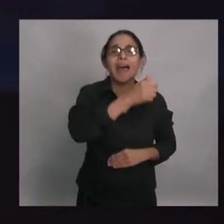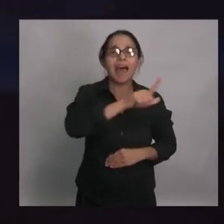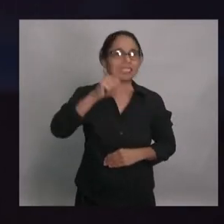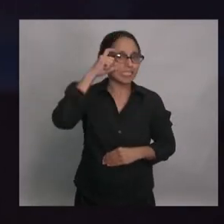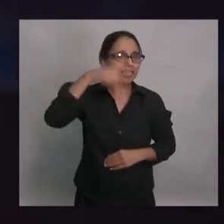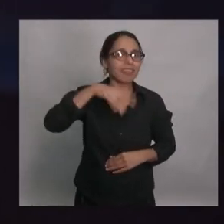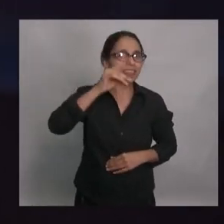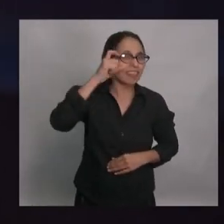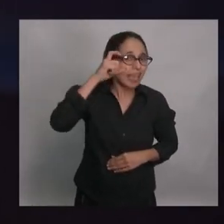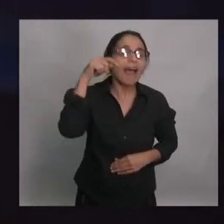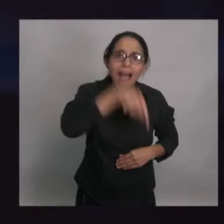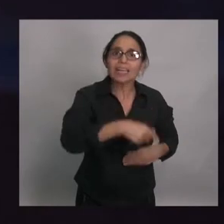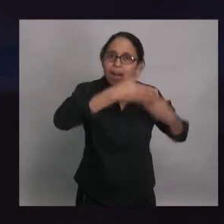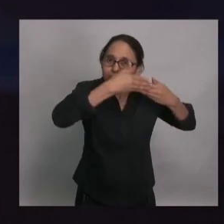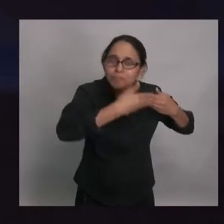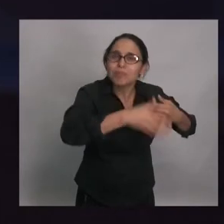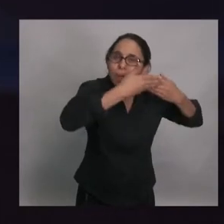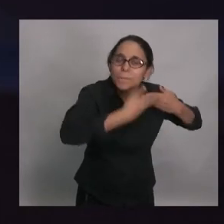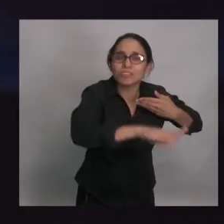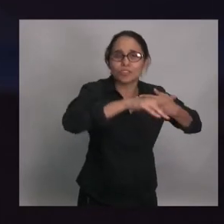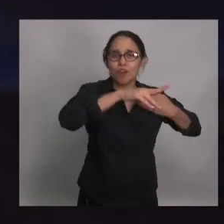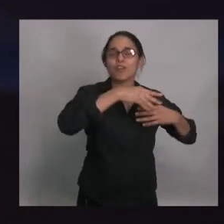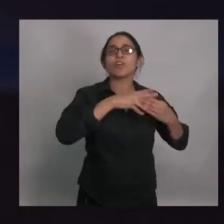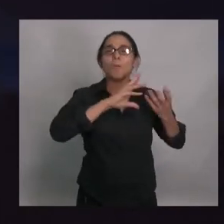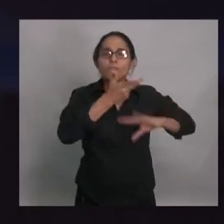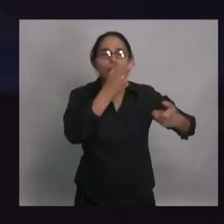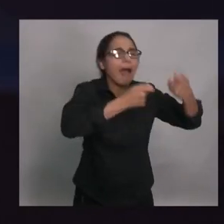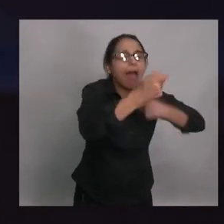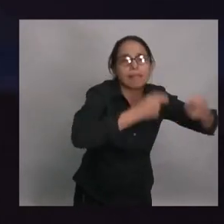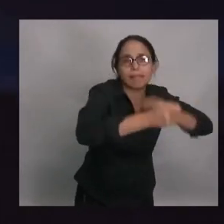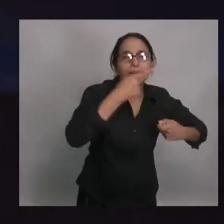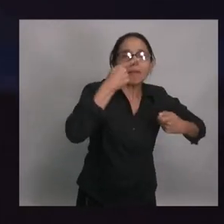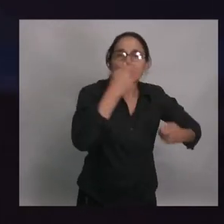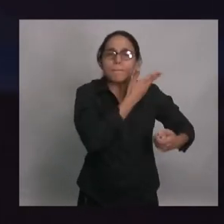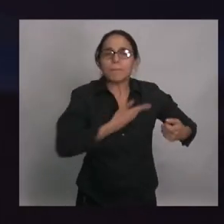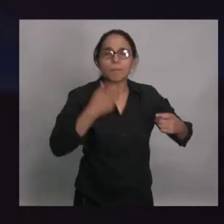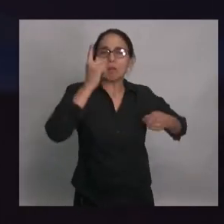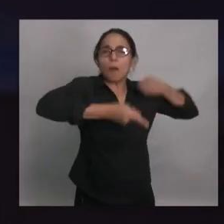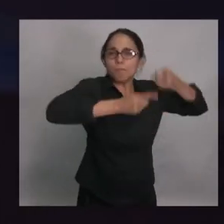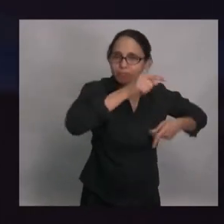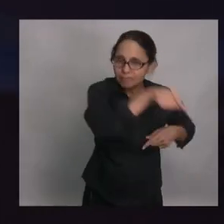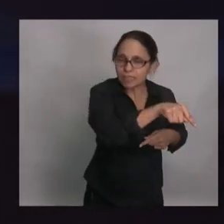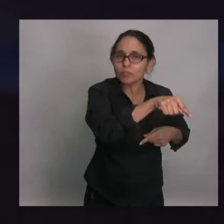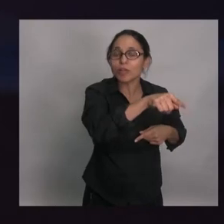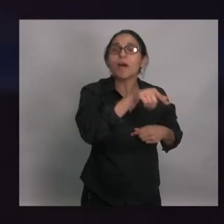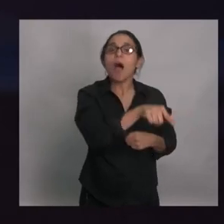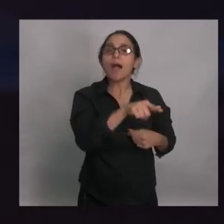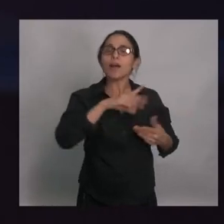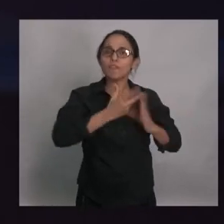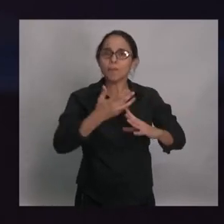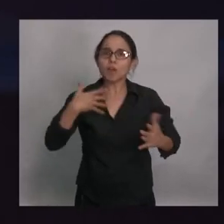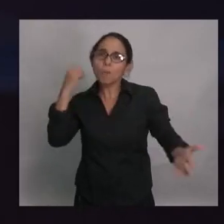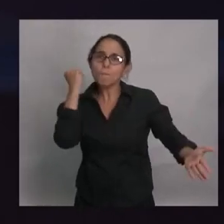stage a decirle al neoliberalismo si queréis dejarlo aquí marcado en américa latina va a ser a sangre y fuego y